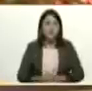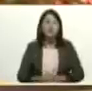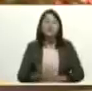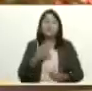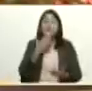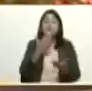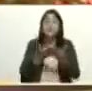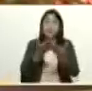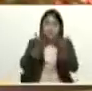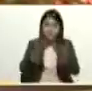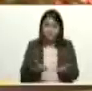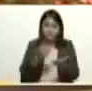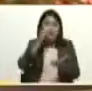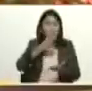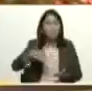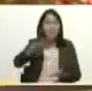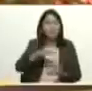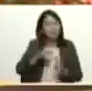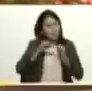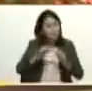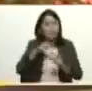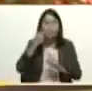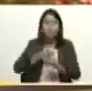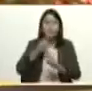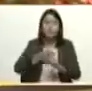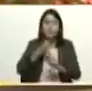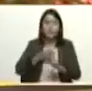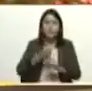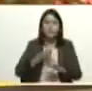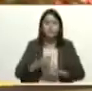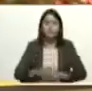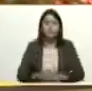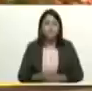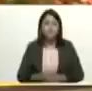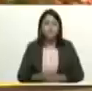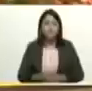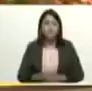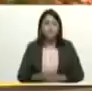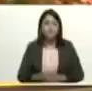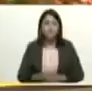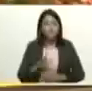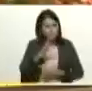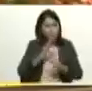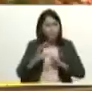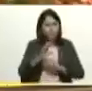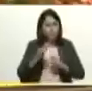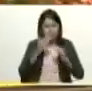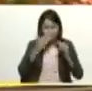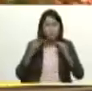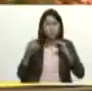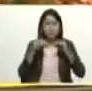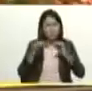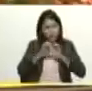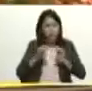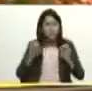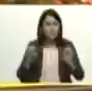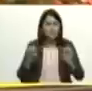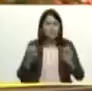pueblo ese combate, esa batalla de carácter cultural, moral,